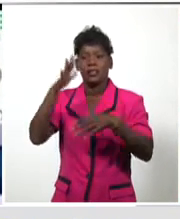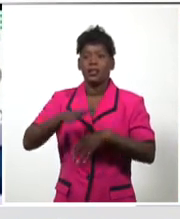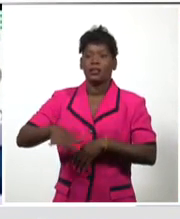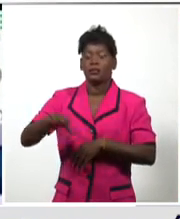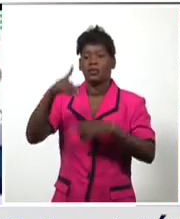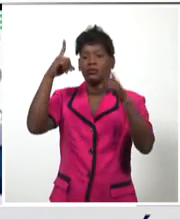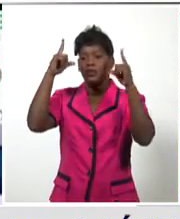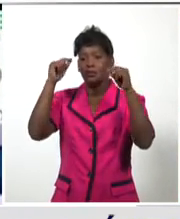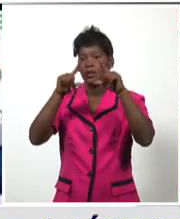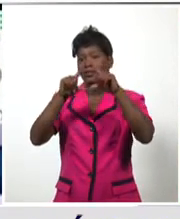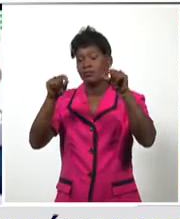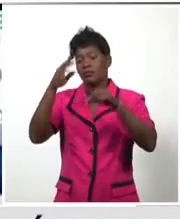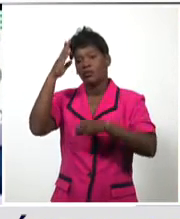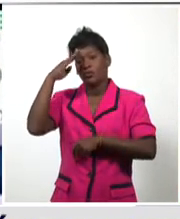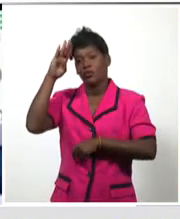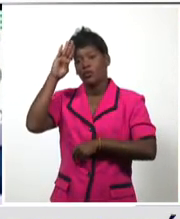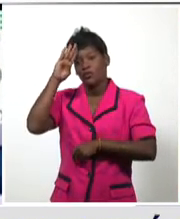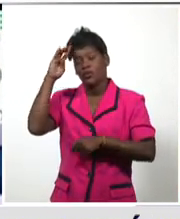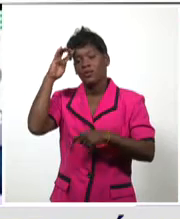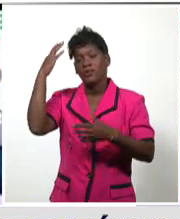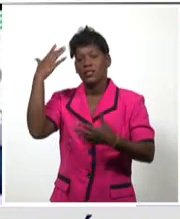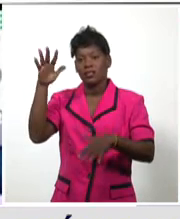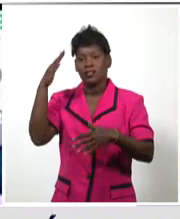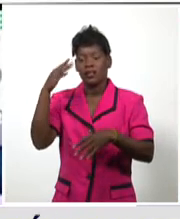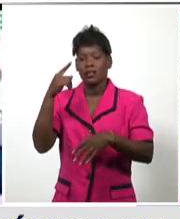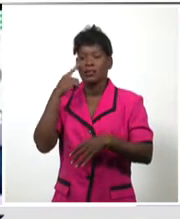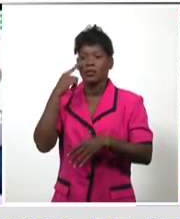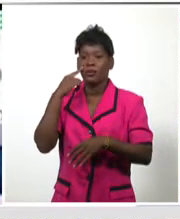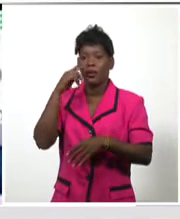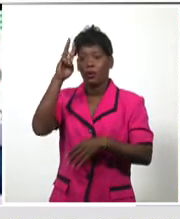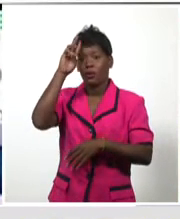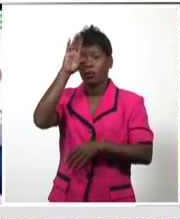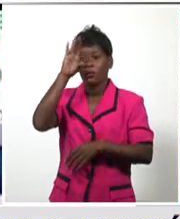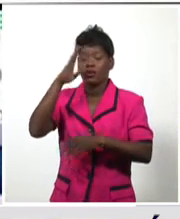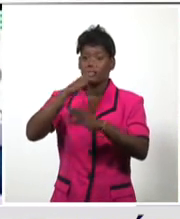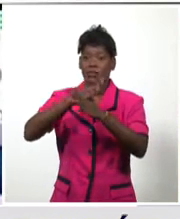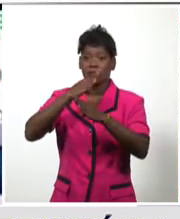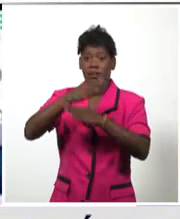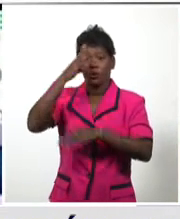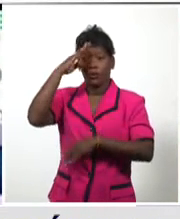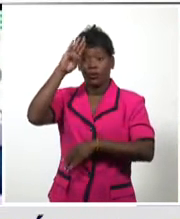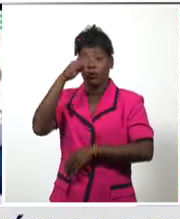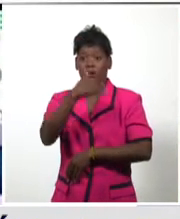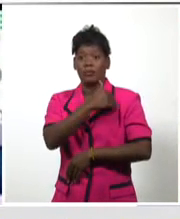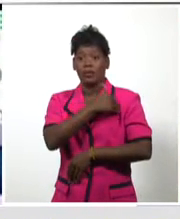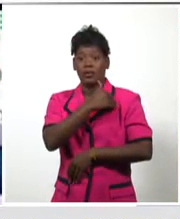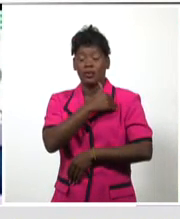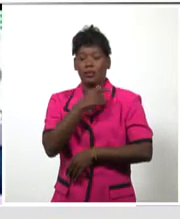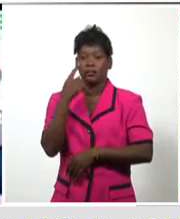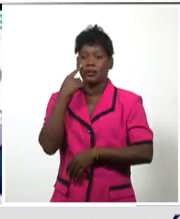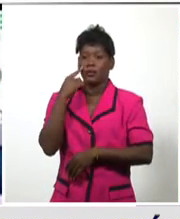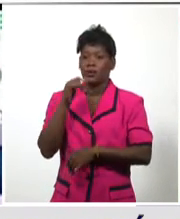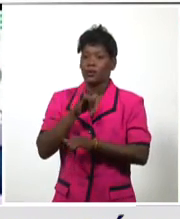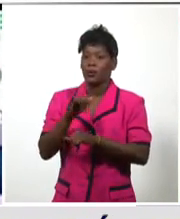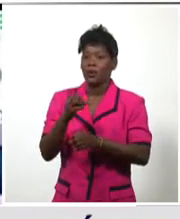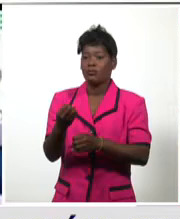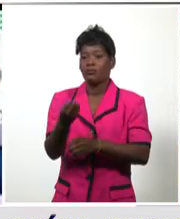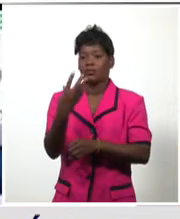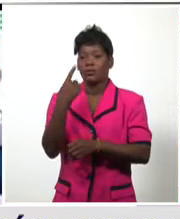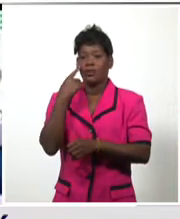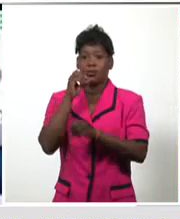ancho de nuestro país. Me han escrito desde el Hospital Militar en Santiago de Cuba para agradecer también por las imágenes que mostrábamos hace unos minutos